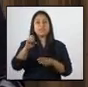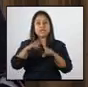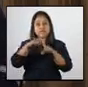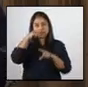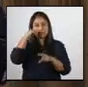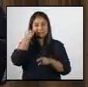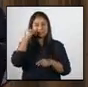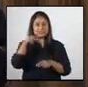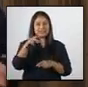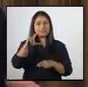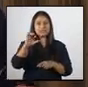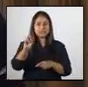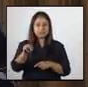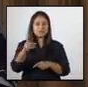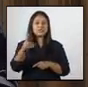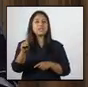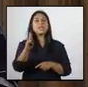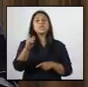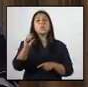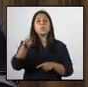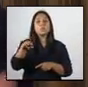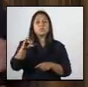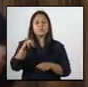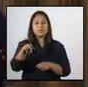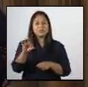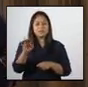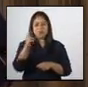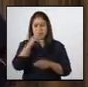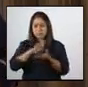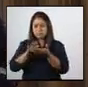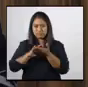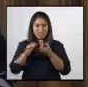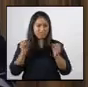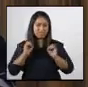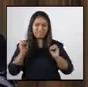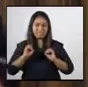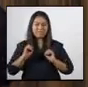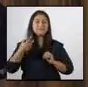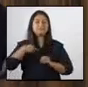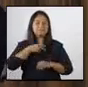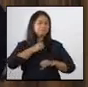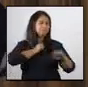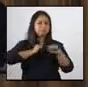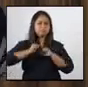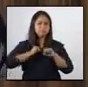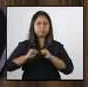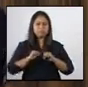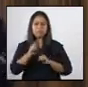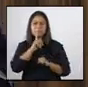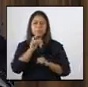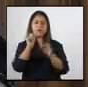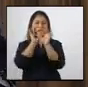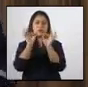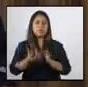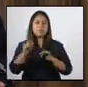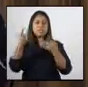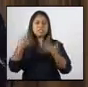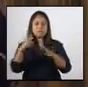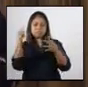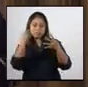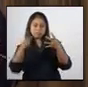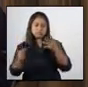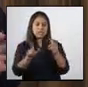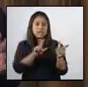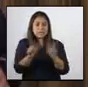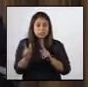por lo tanto no nos va a costar más y vamos a trabajar de mejor manera en ya poner todos los protocolos listos